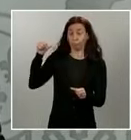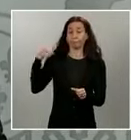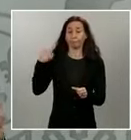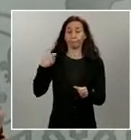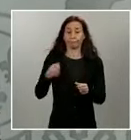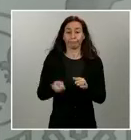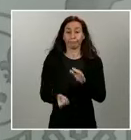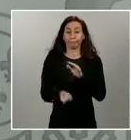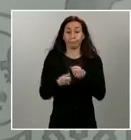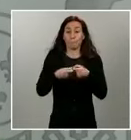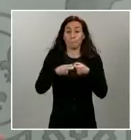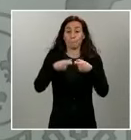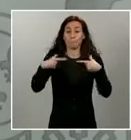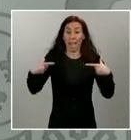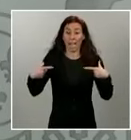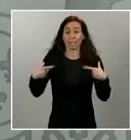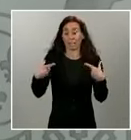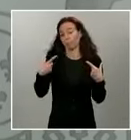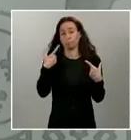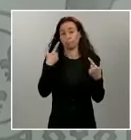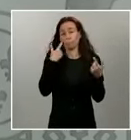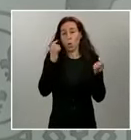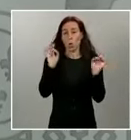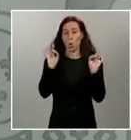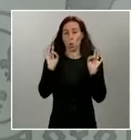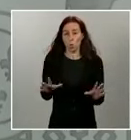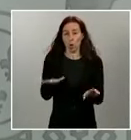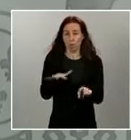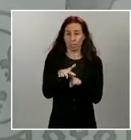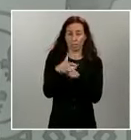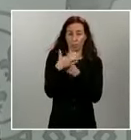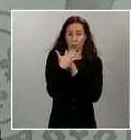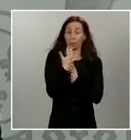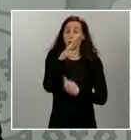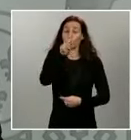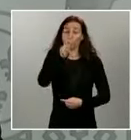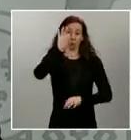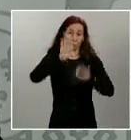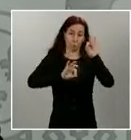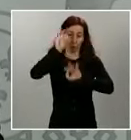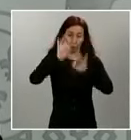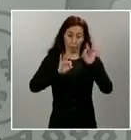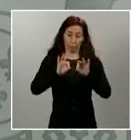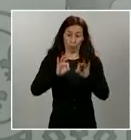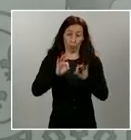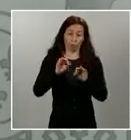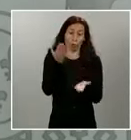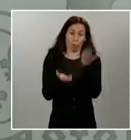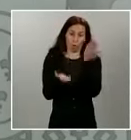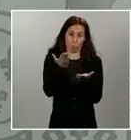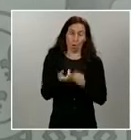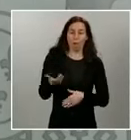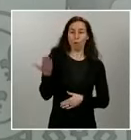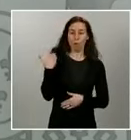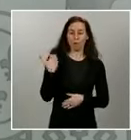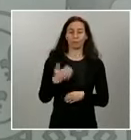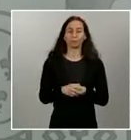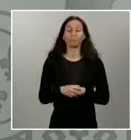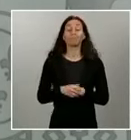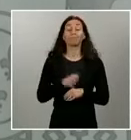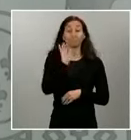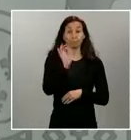casos sigue en la misma dimensión y es hoy de un 2% respecto a ayer. Aunque es verdad que es